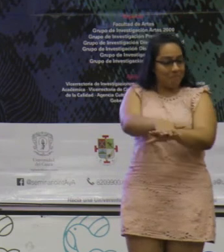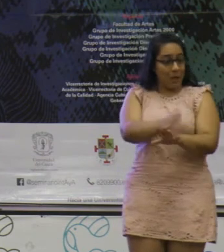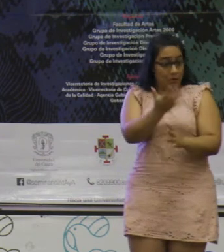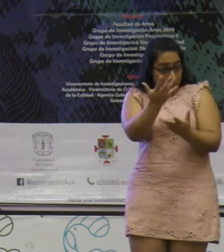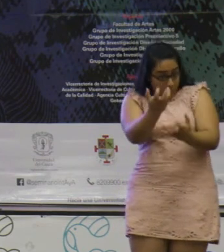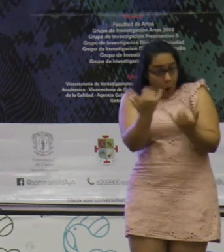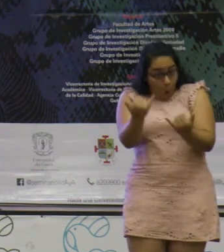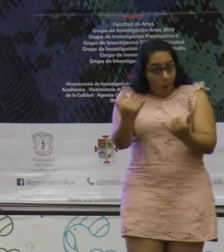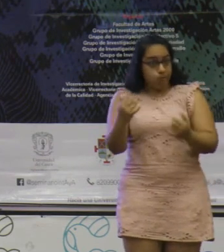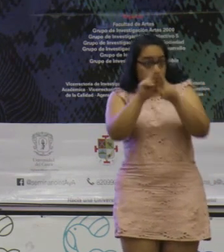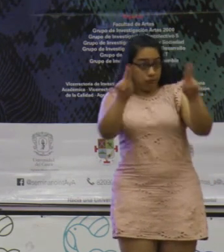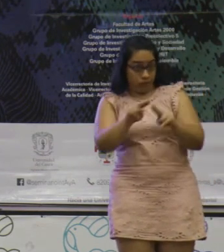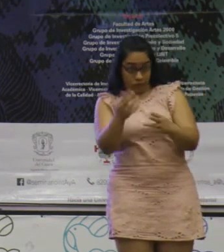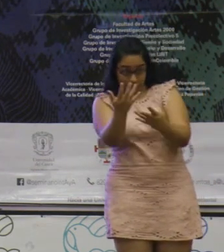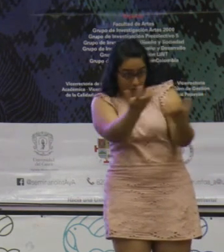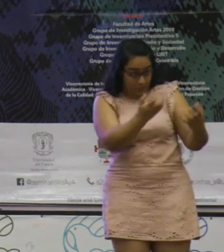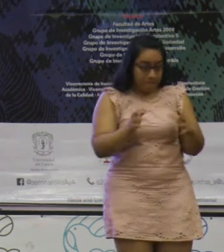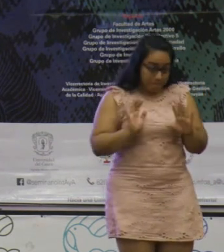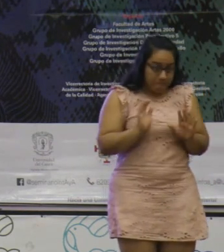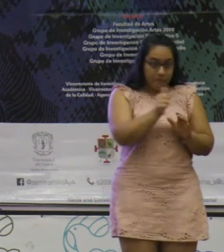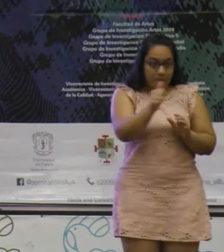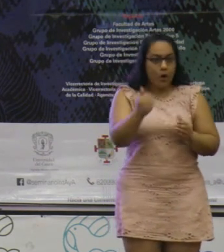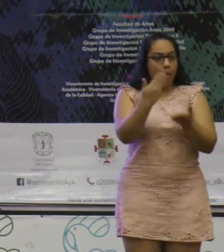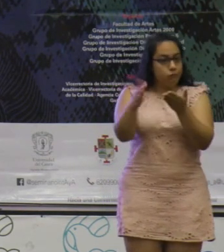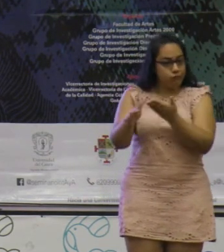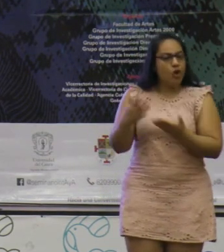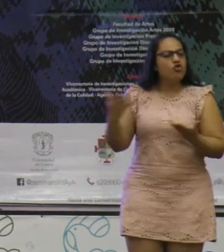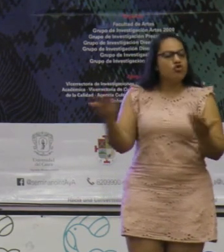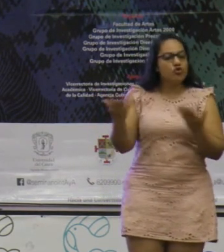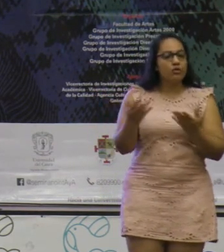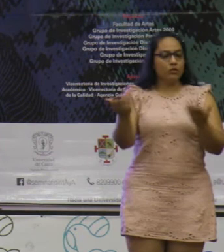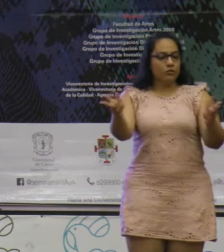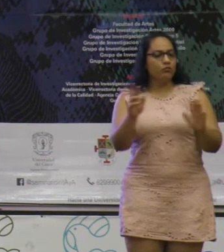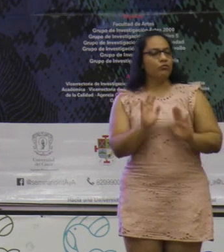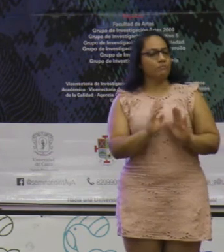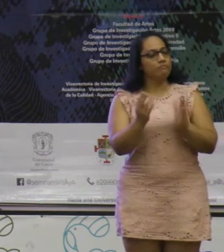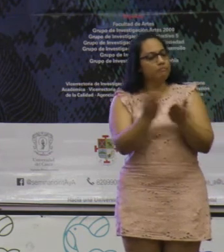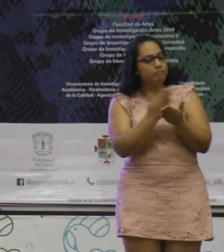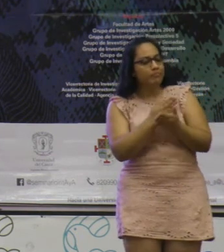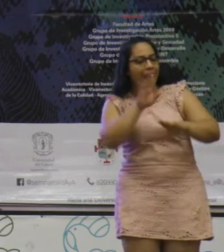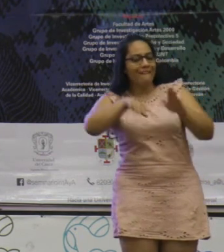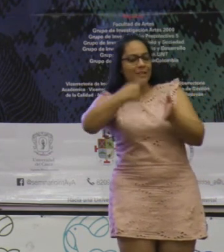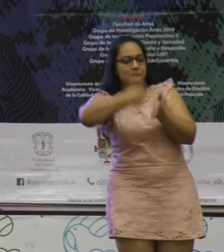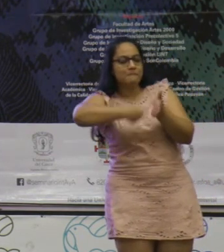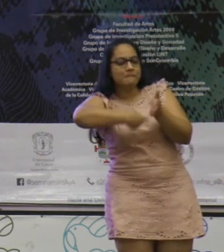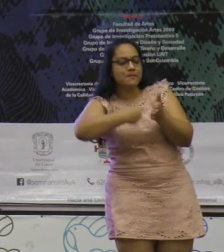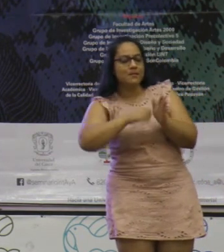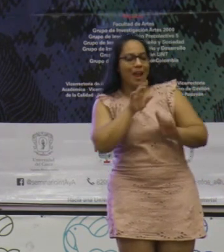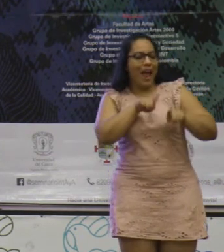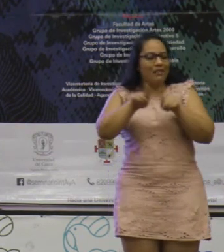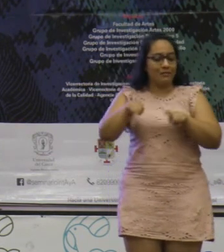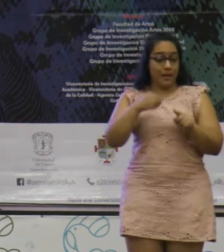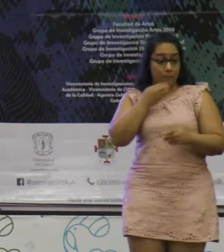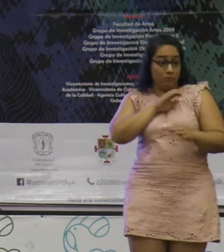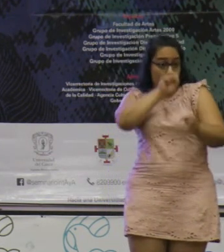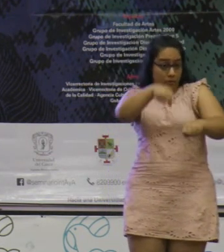buscan actualmente para Kindle o lo buscan actualmente para ser comprado, se consigue en reedición y además con defensa. Es decir, en las compras